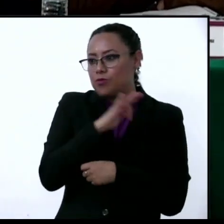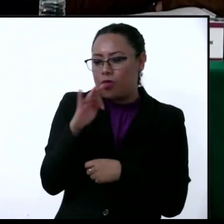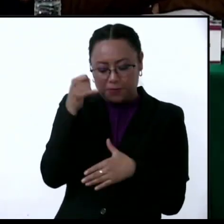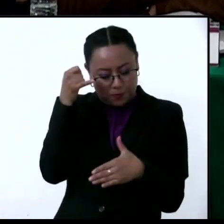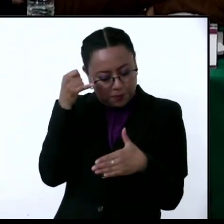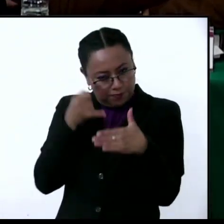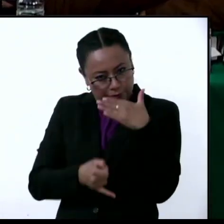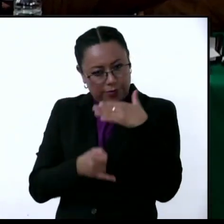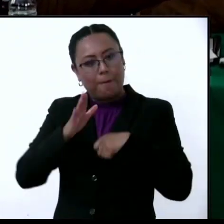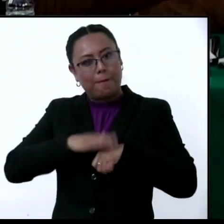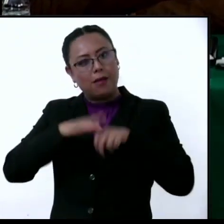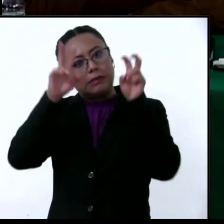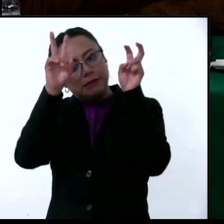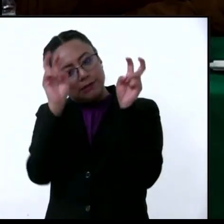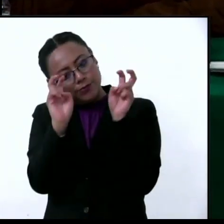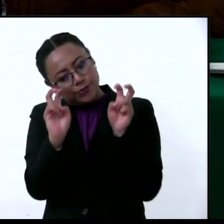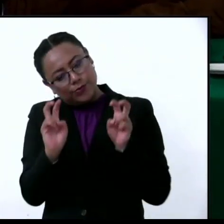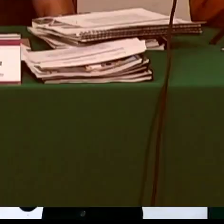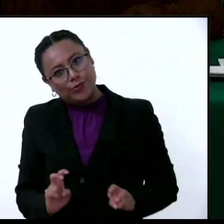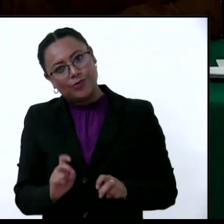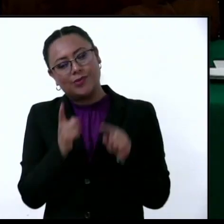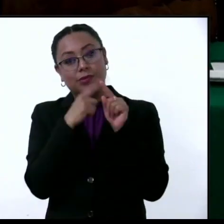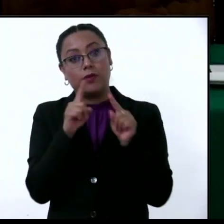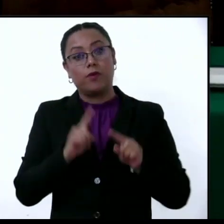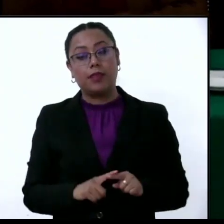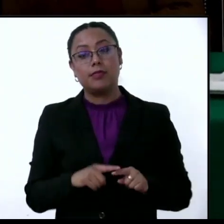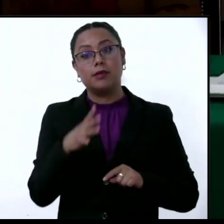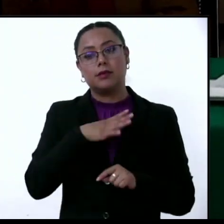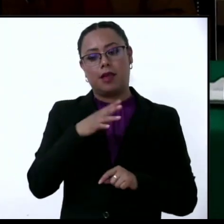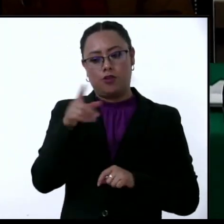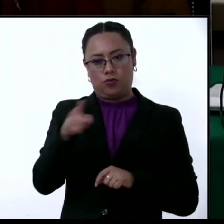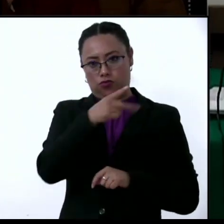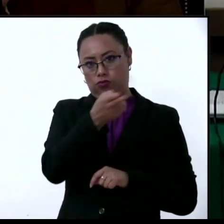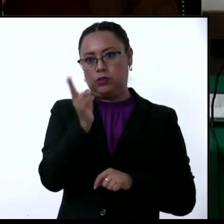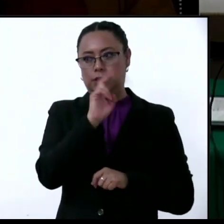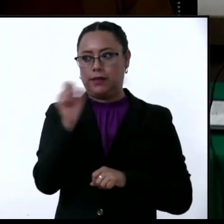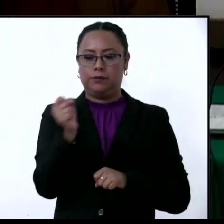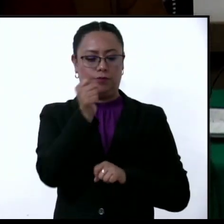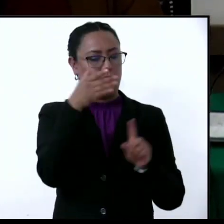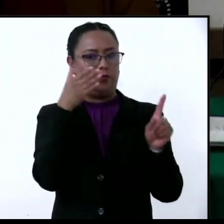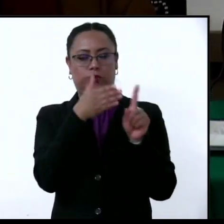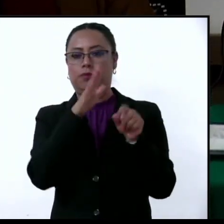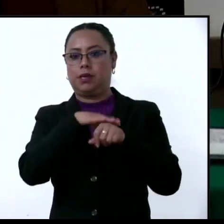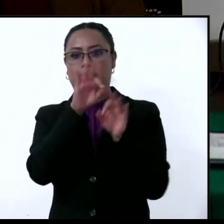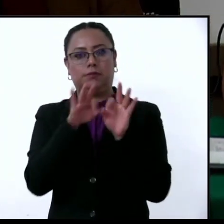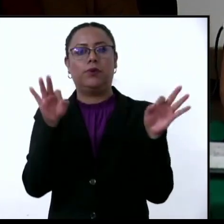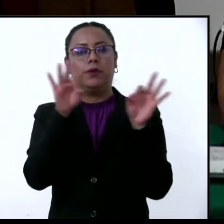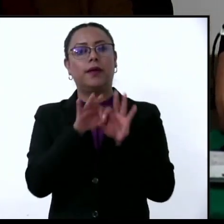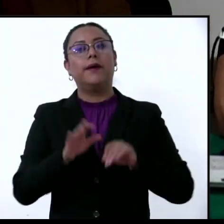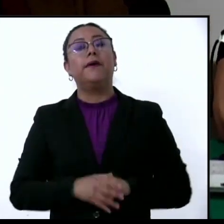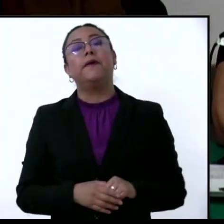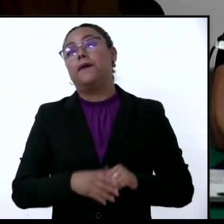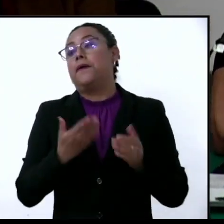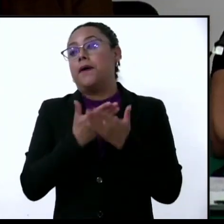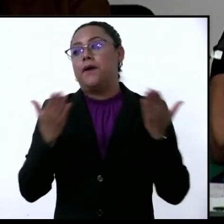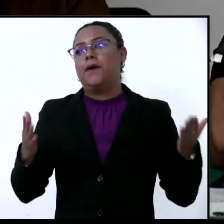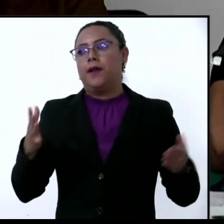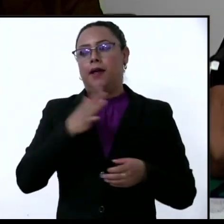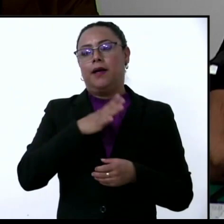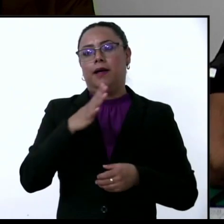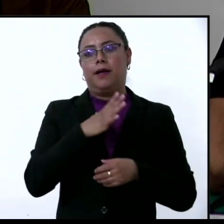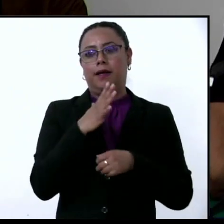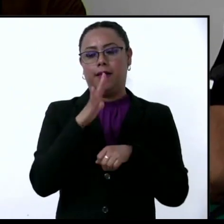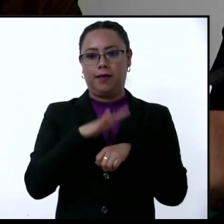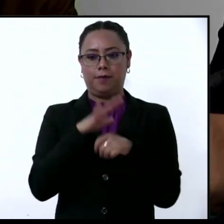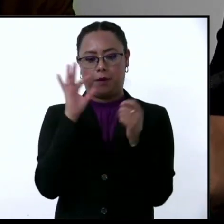profundizar varios temas que han colocado ustedes de manera central. Por supuesto que haré referencia a los planteamientos